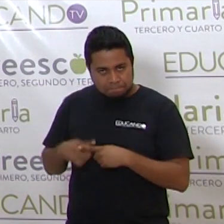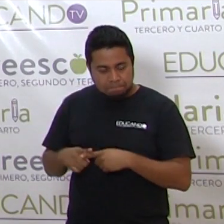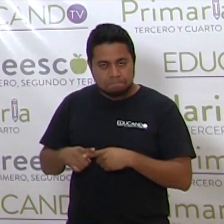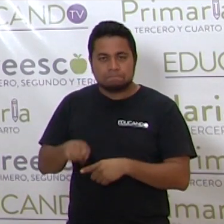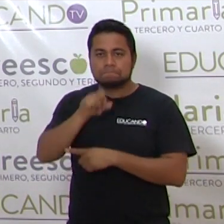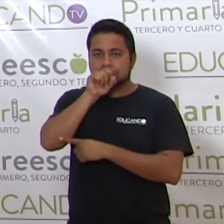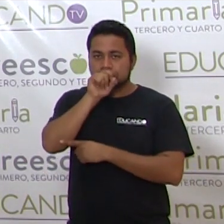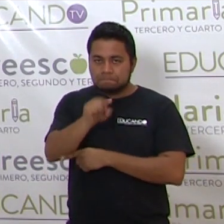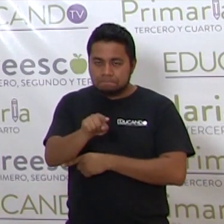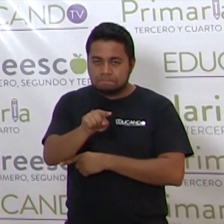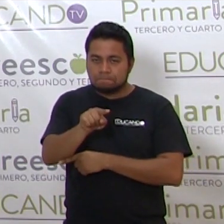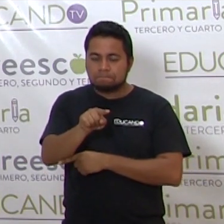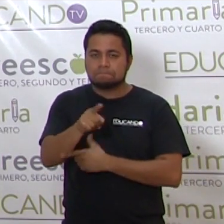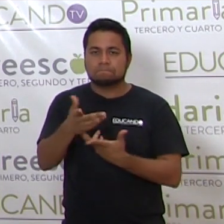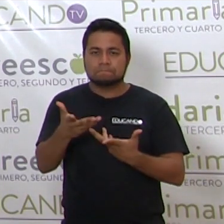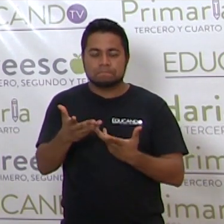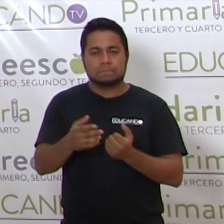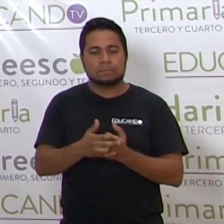otra